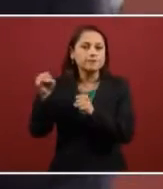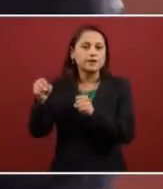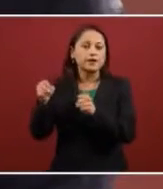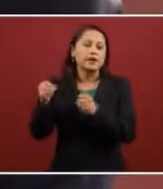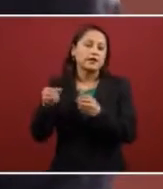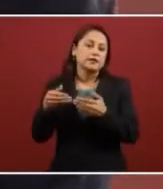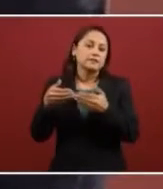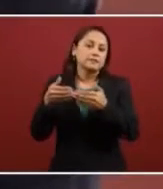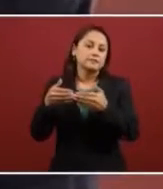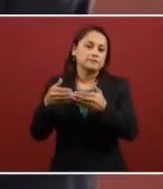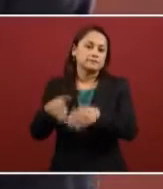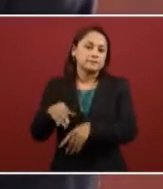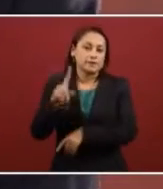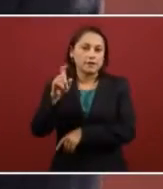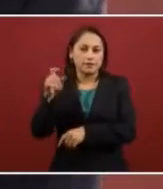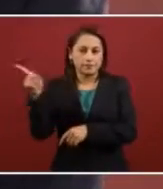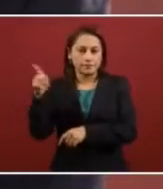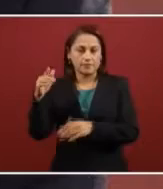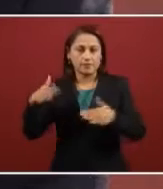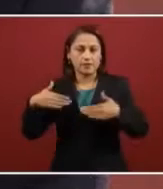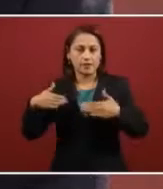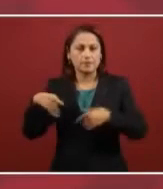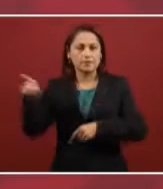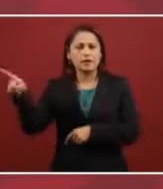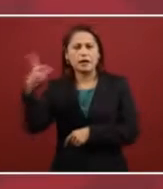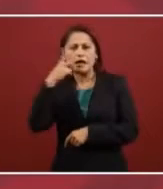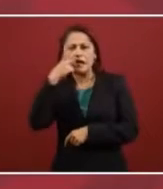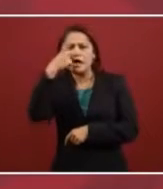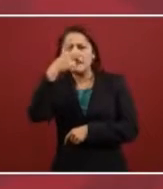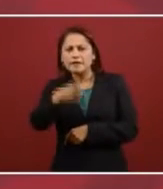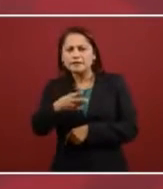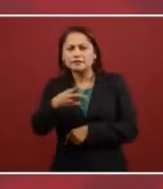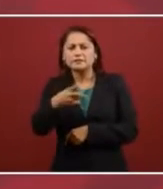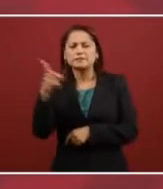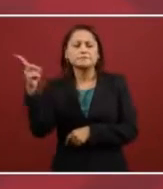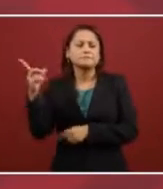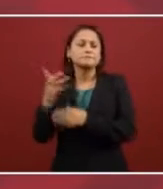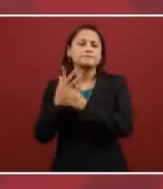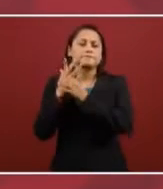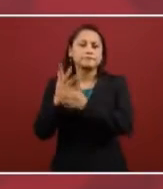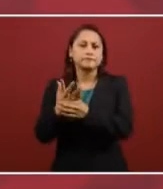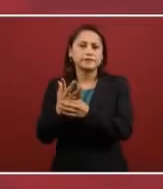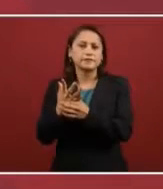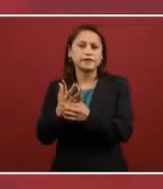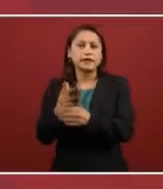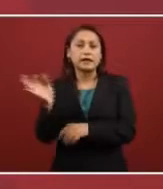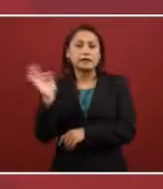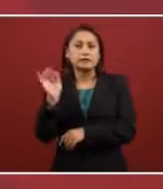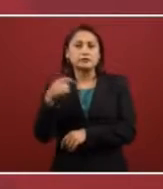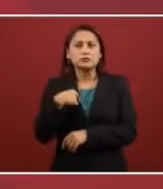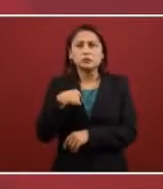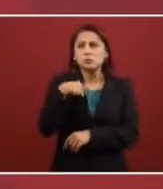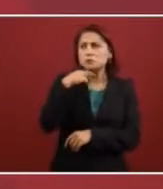Panama. Decía. He used to el say. El que se aflige. That one that se afloja. Worried will become loose.